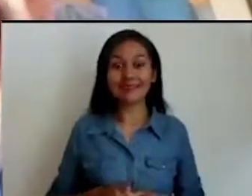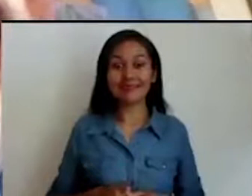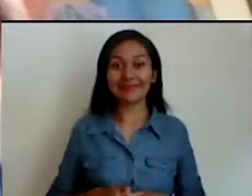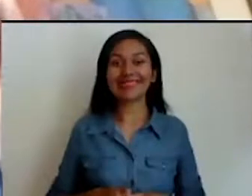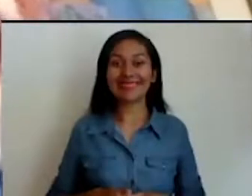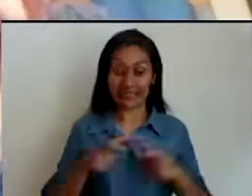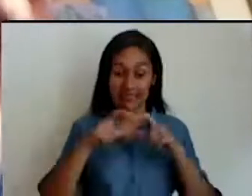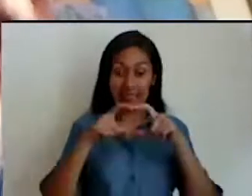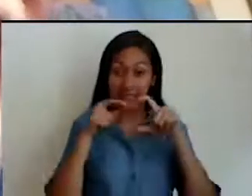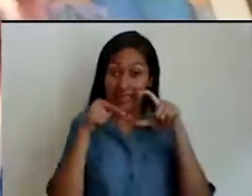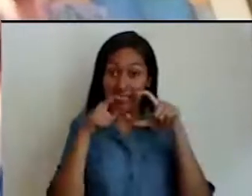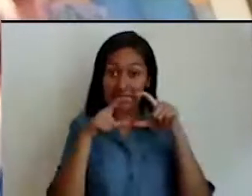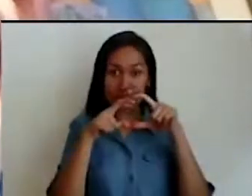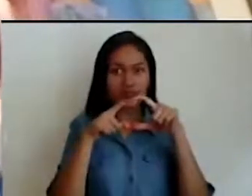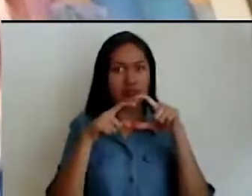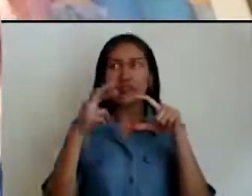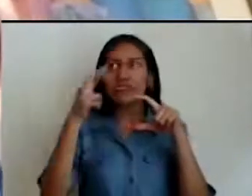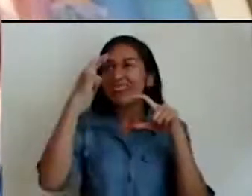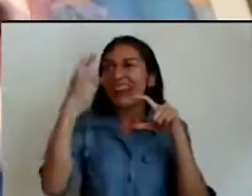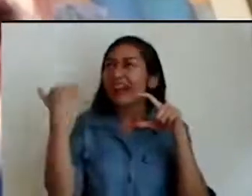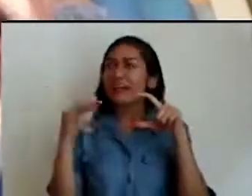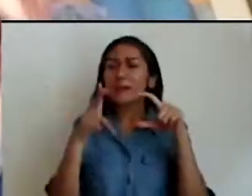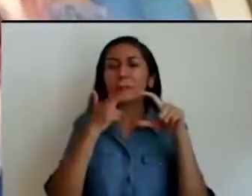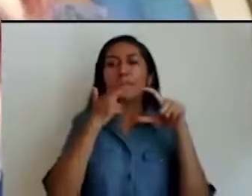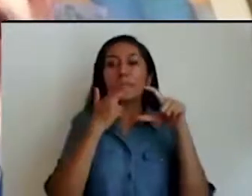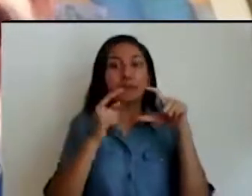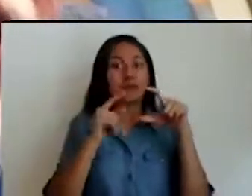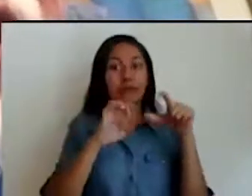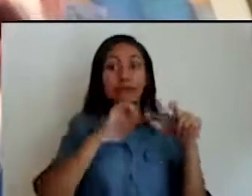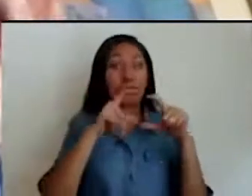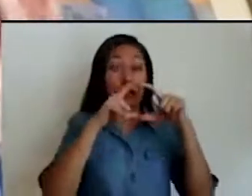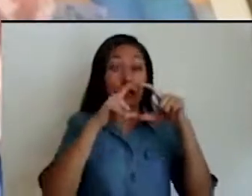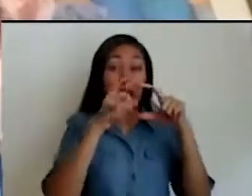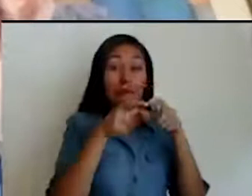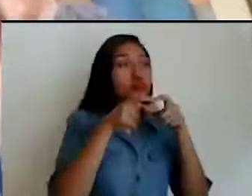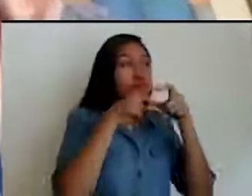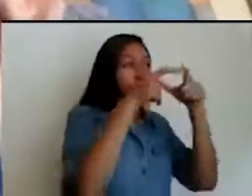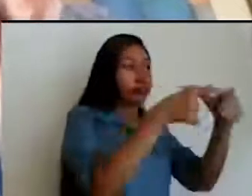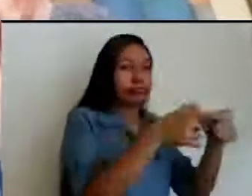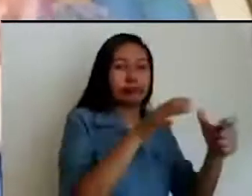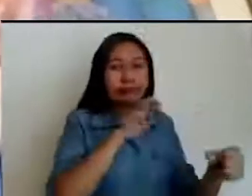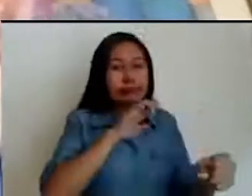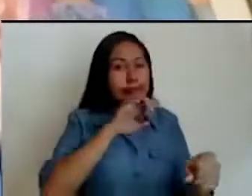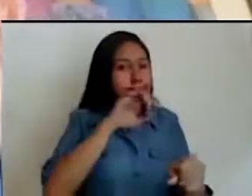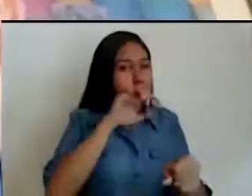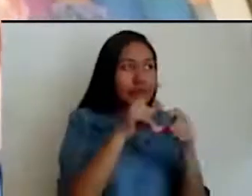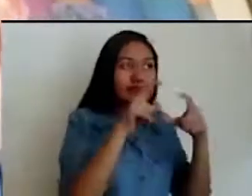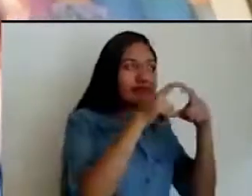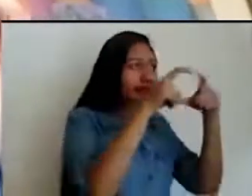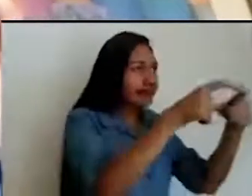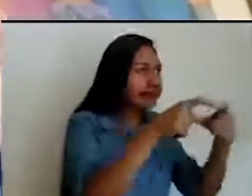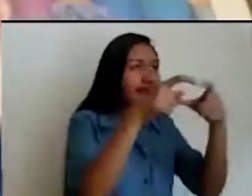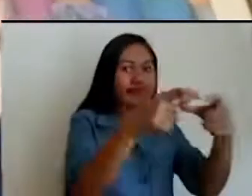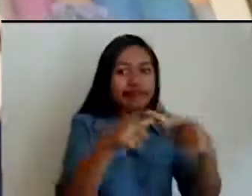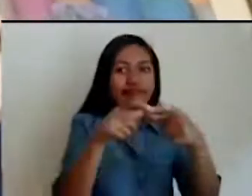y qué significaba para las gentes a las que se les daba. Entonces tiene un uso de valor de uso, pero en la actualidad lo